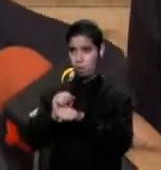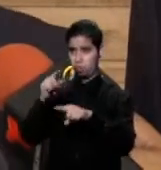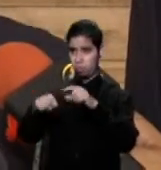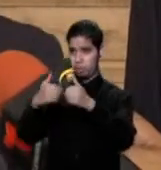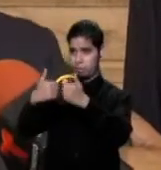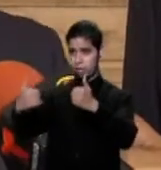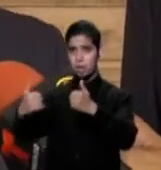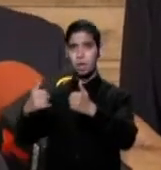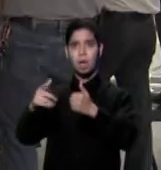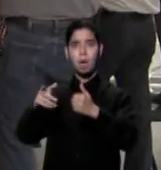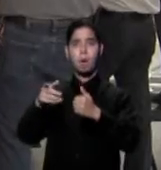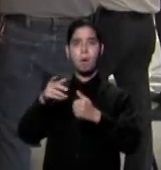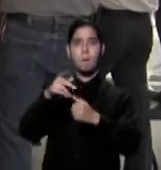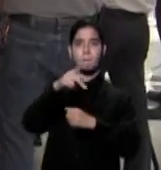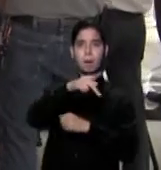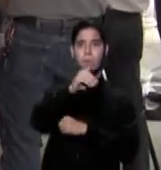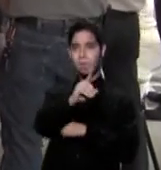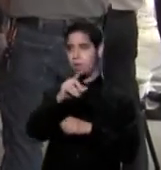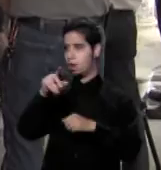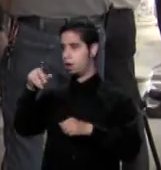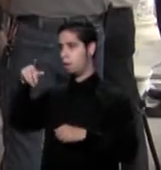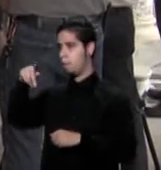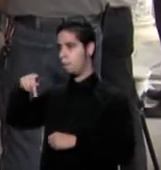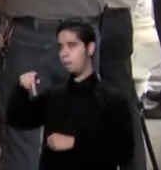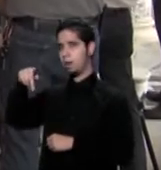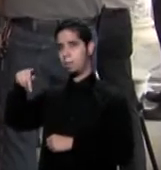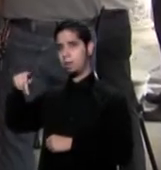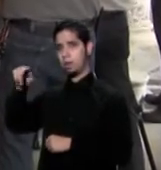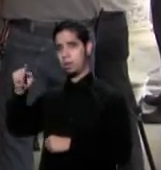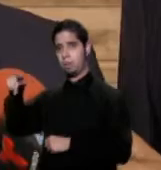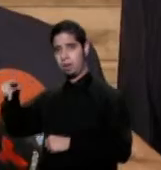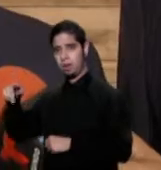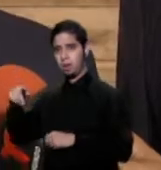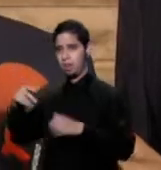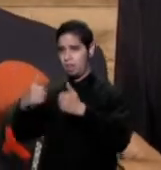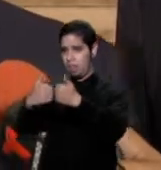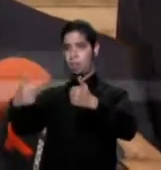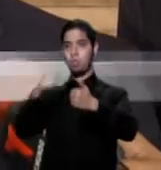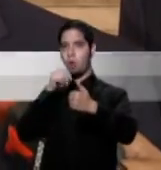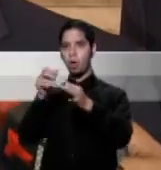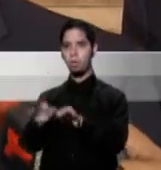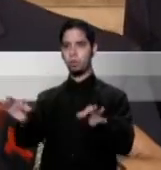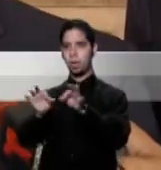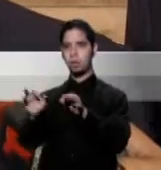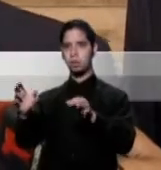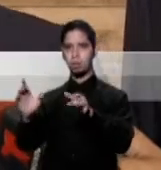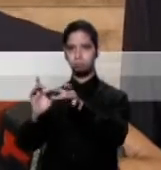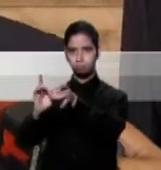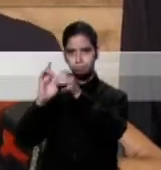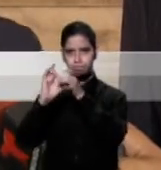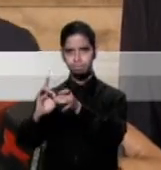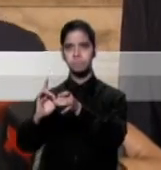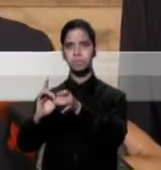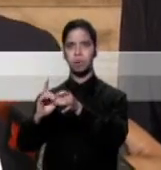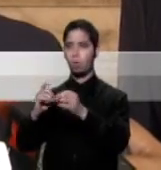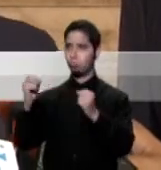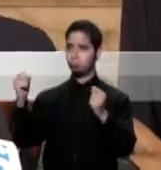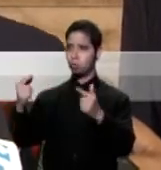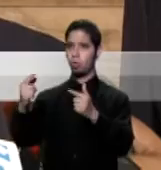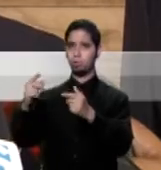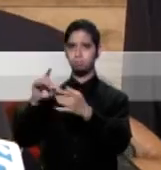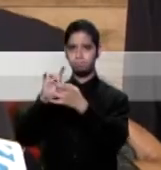e independentistas. Que si vamos a hablar al Congreso de los Estados Unidos, hablemos en una sola voz, que no estemos nosotros